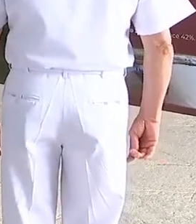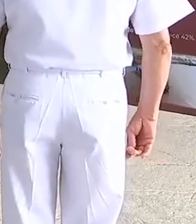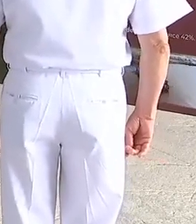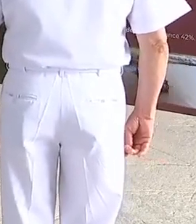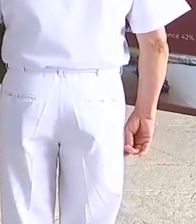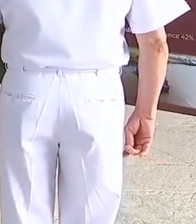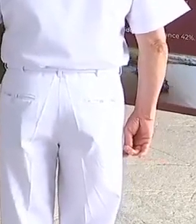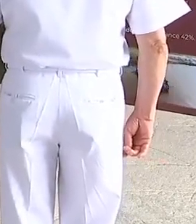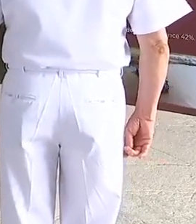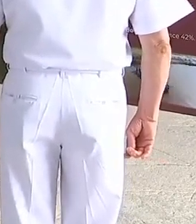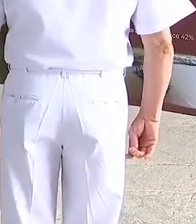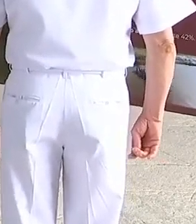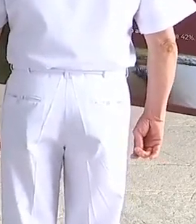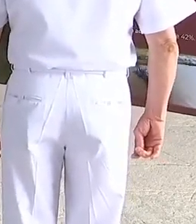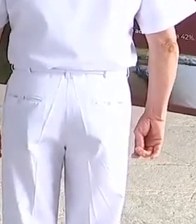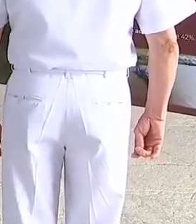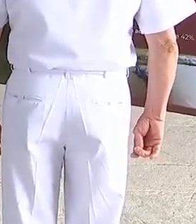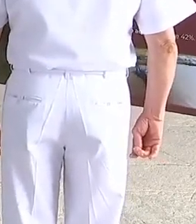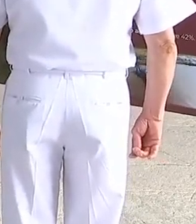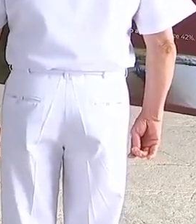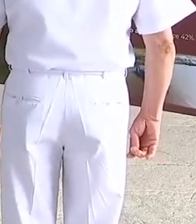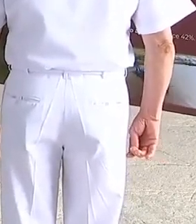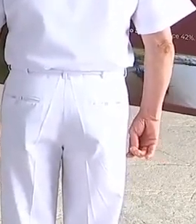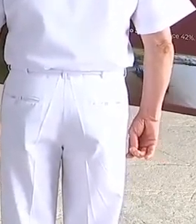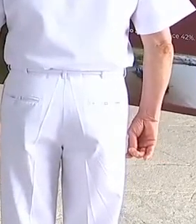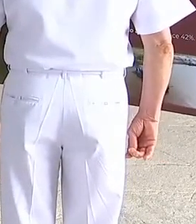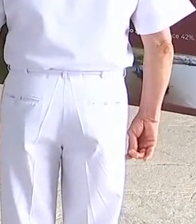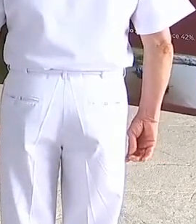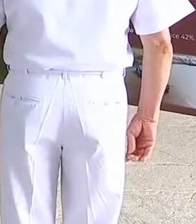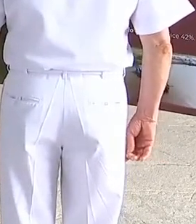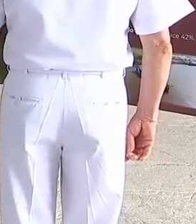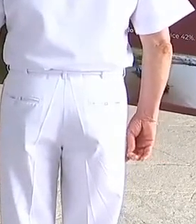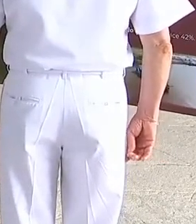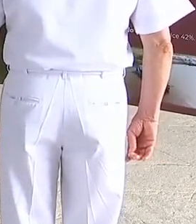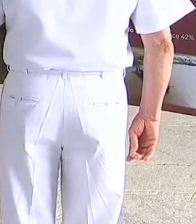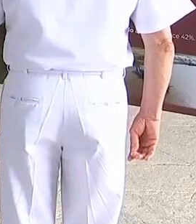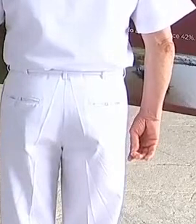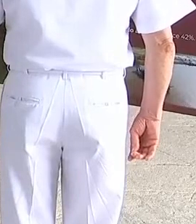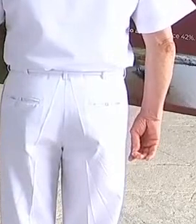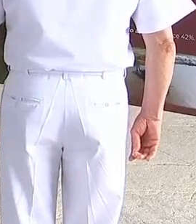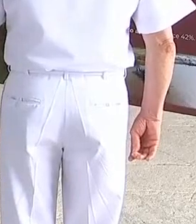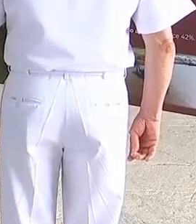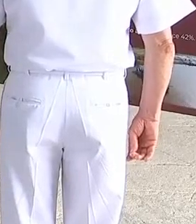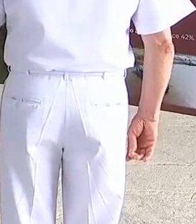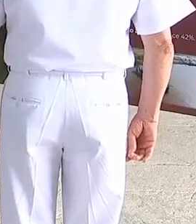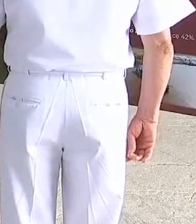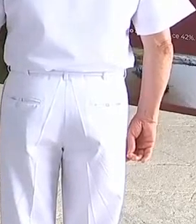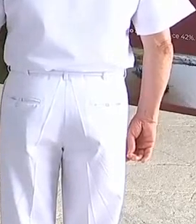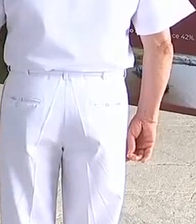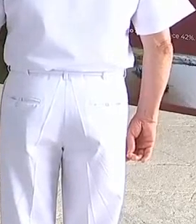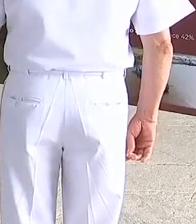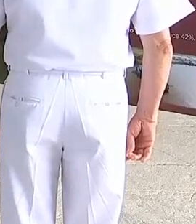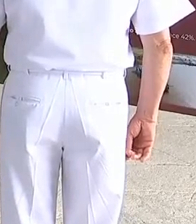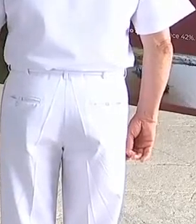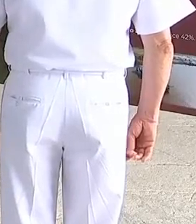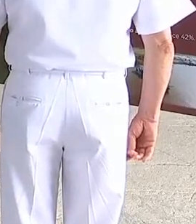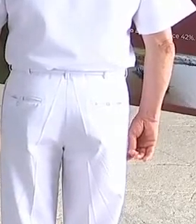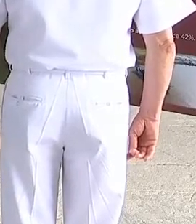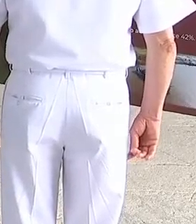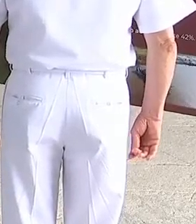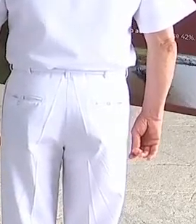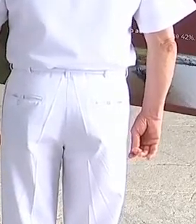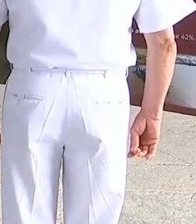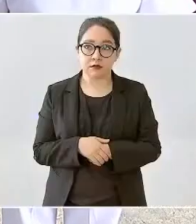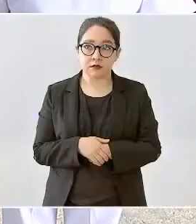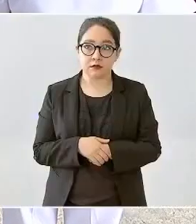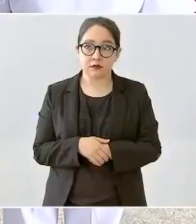meteorológicas y le informamos que la última vez que usted estuvo aquí nos dio las instrucciones de arrancar con ciertas obras en el puerto de Pajaritos. El día